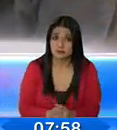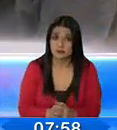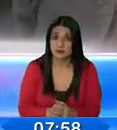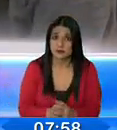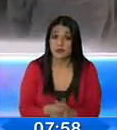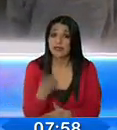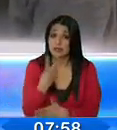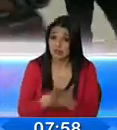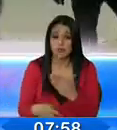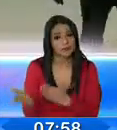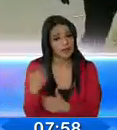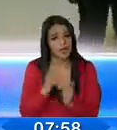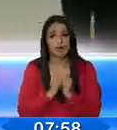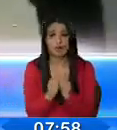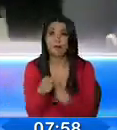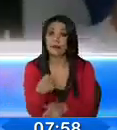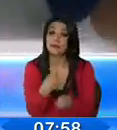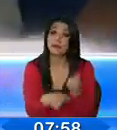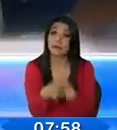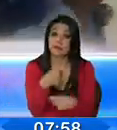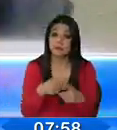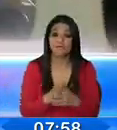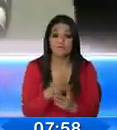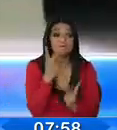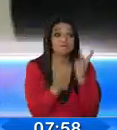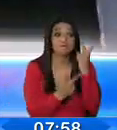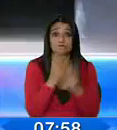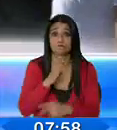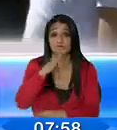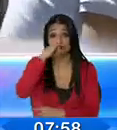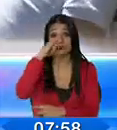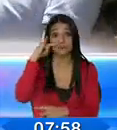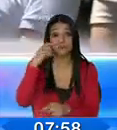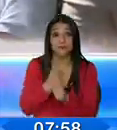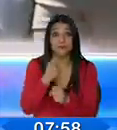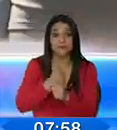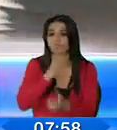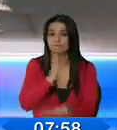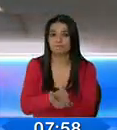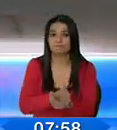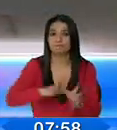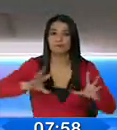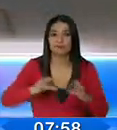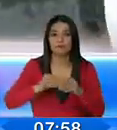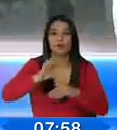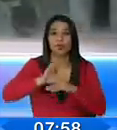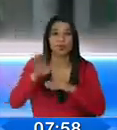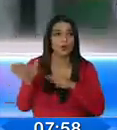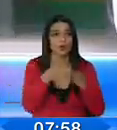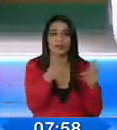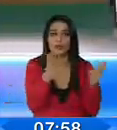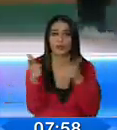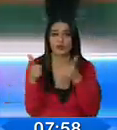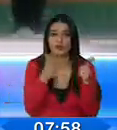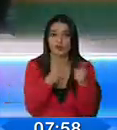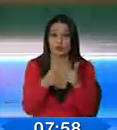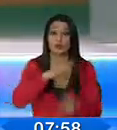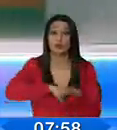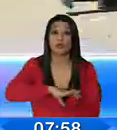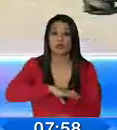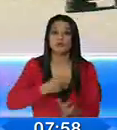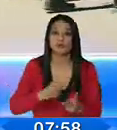Sacar a nuestros hijos. Visitas técnicas para erradicar el trabajo infantil que se están desarrollando en todo el país, con el apoyo de los